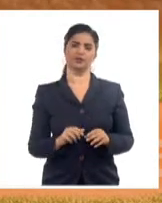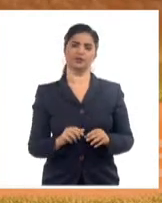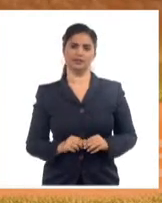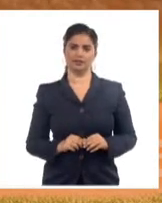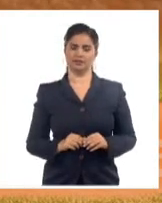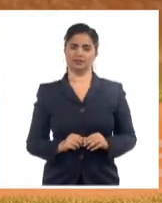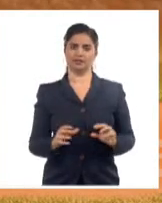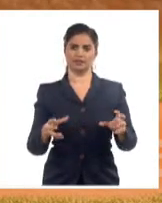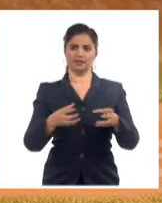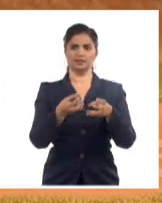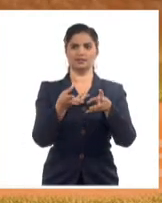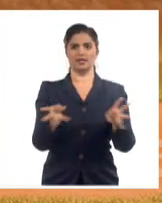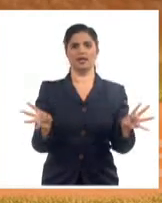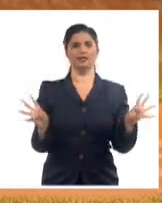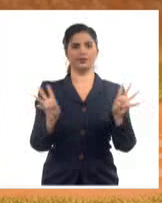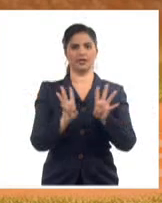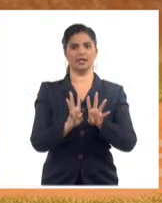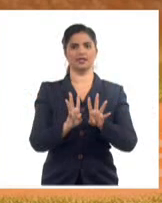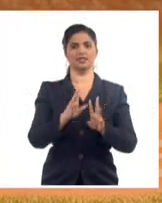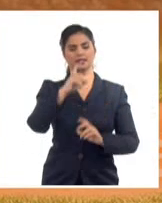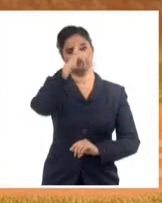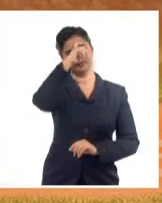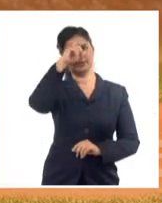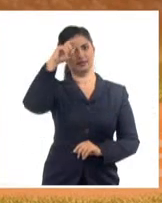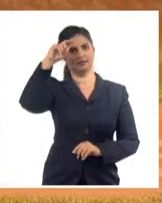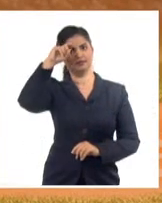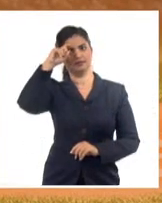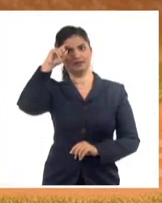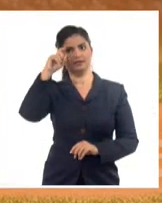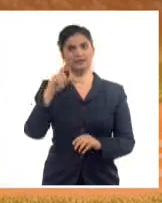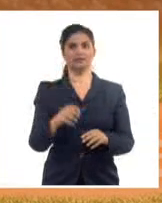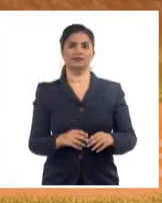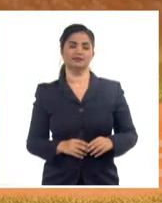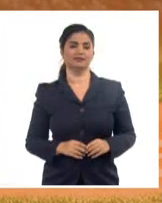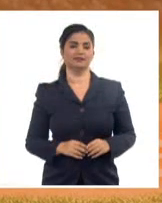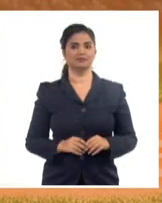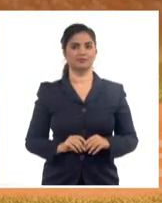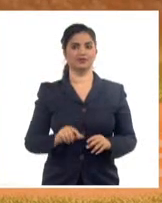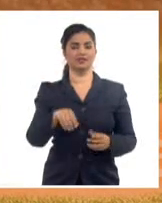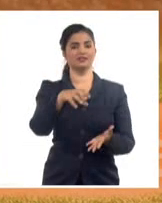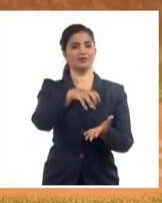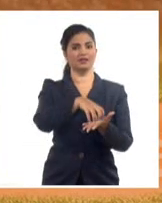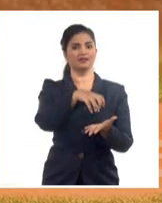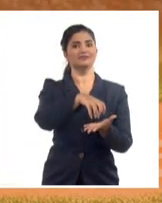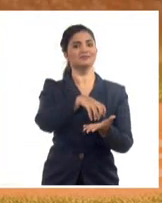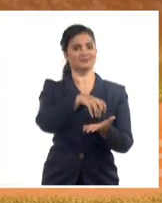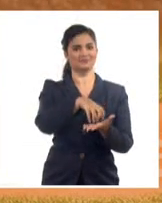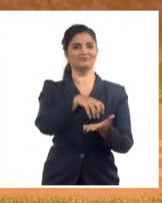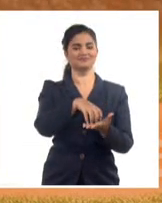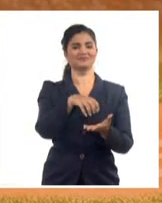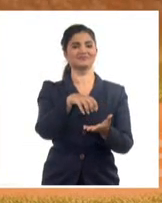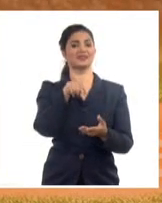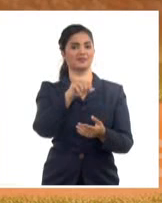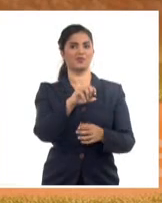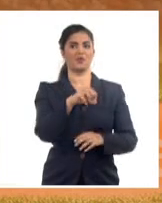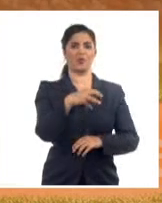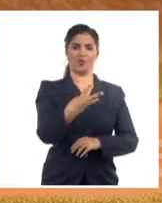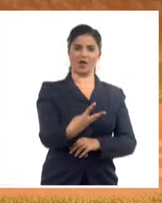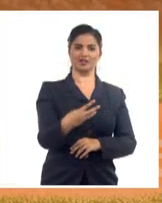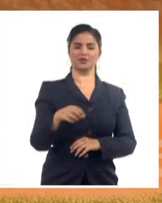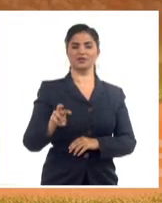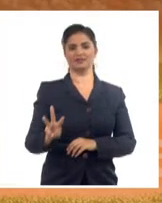En el estadio José Antonio Huelga de Santi Espíritus, con otro apretado resultado, los Gallos derrotaron a los Leones